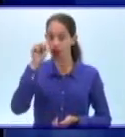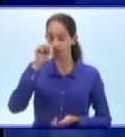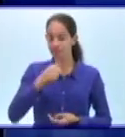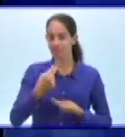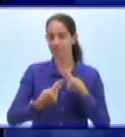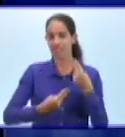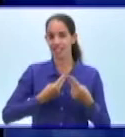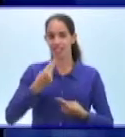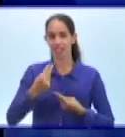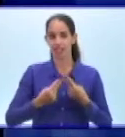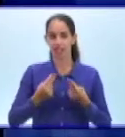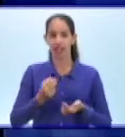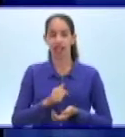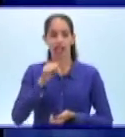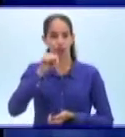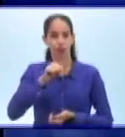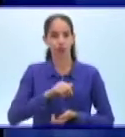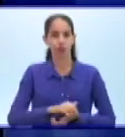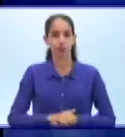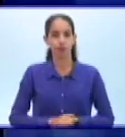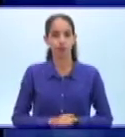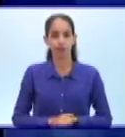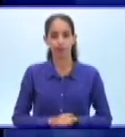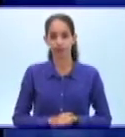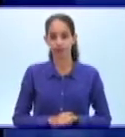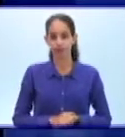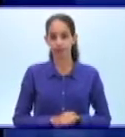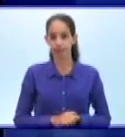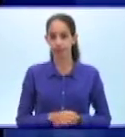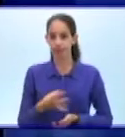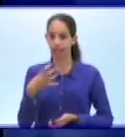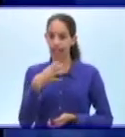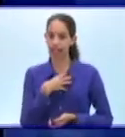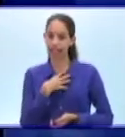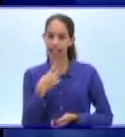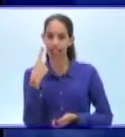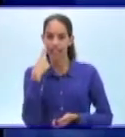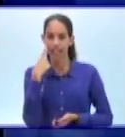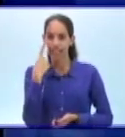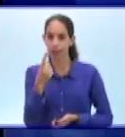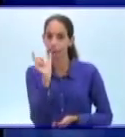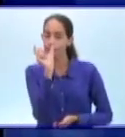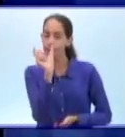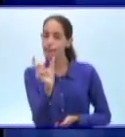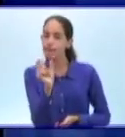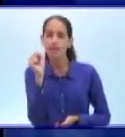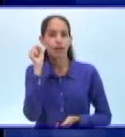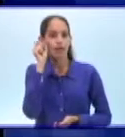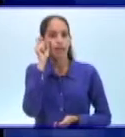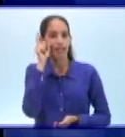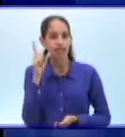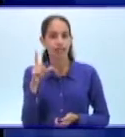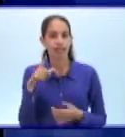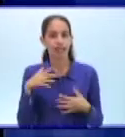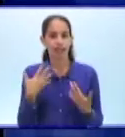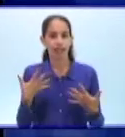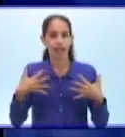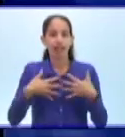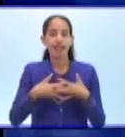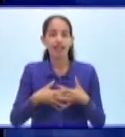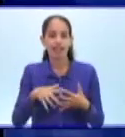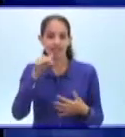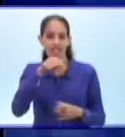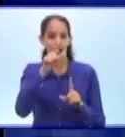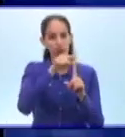todas sus anotaciones que tienen que ver con palabras e ideas que están relacionadas con el